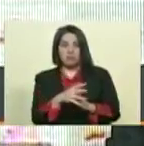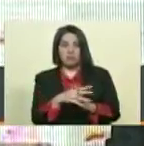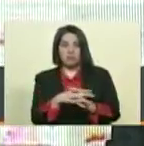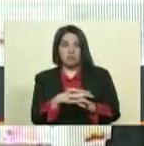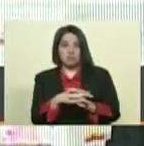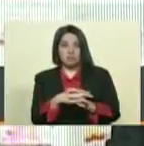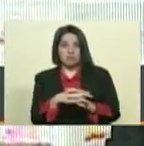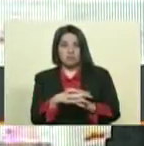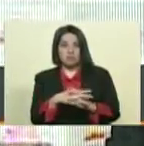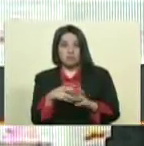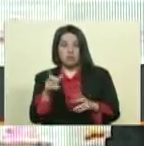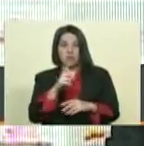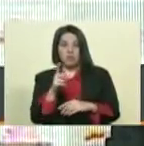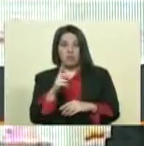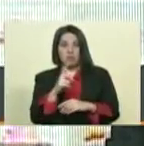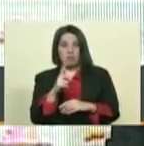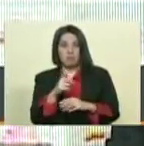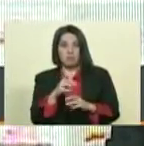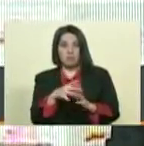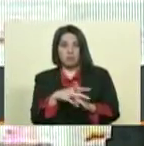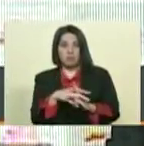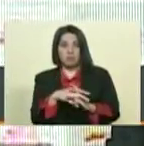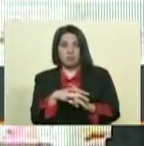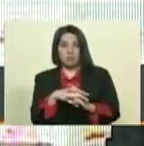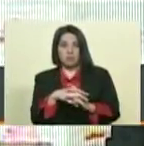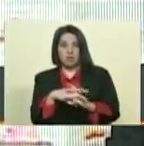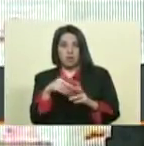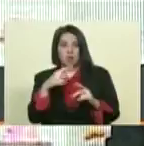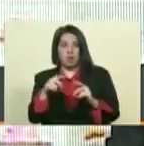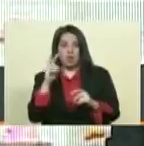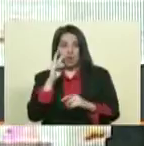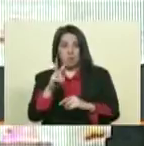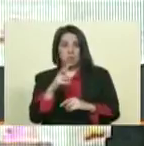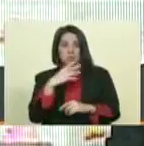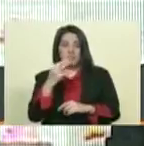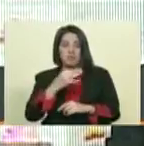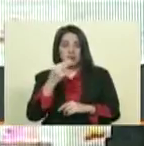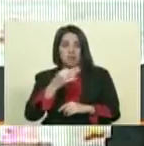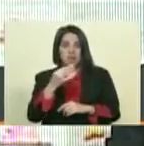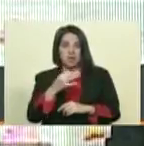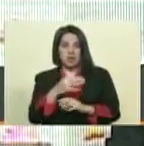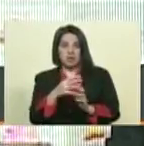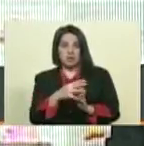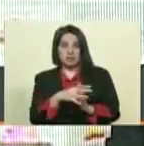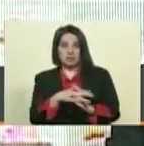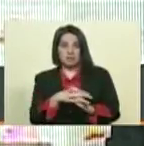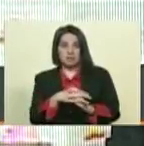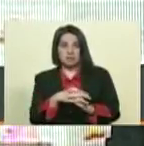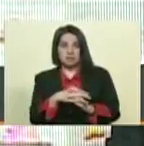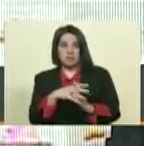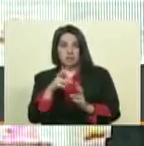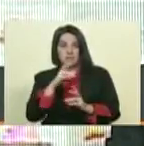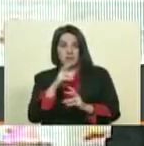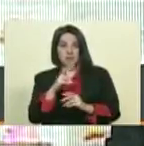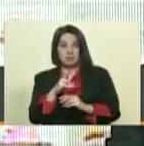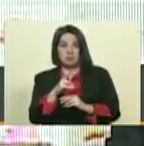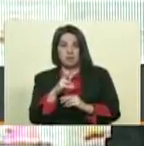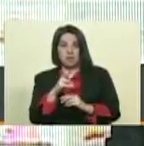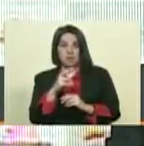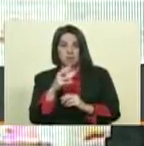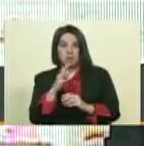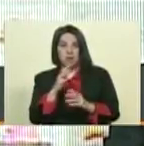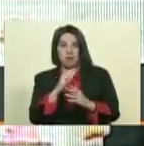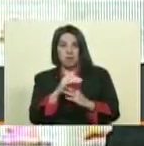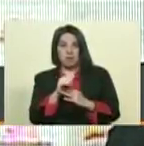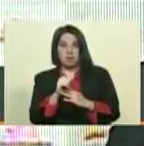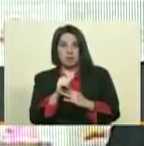tengo grandes esperanzas en el futuro de Venezuela, no. Lo veo con certeza, lo veo con fe. Venezuela va a ser un ejemplo en América